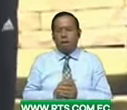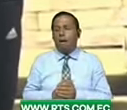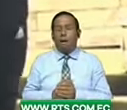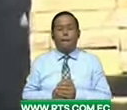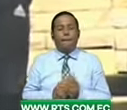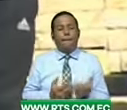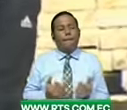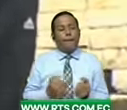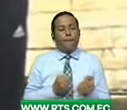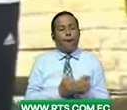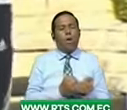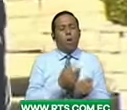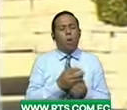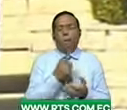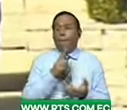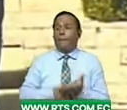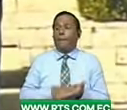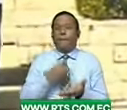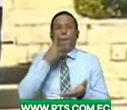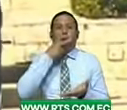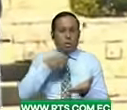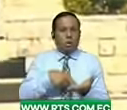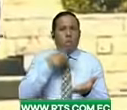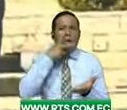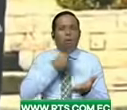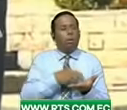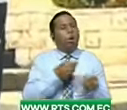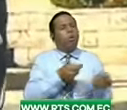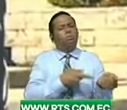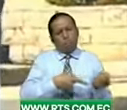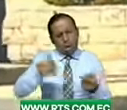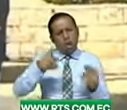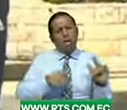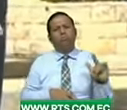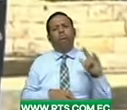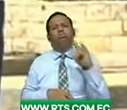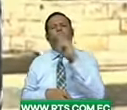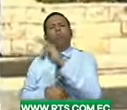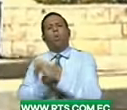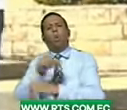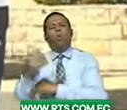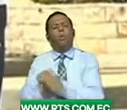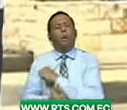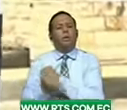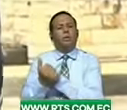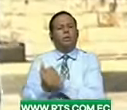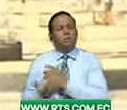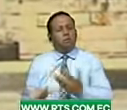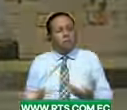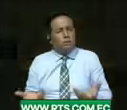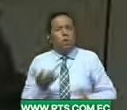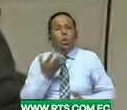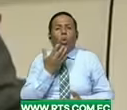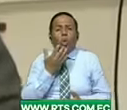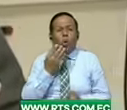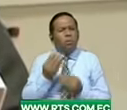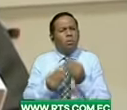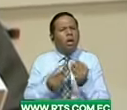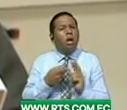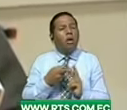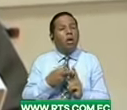hacia otros países de manera ilegal. El modus operandi de esta organización efectivamente era la entrega